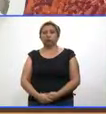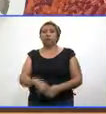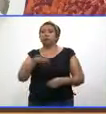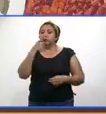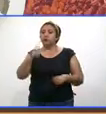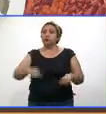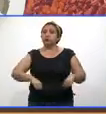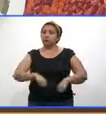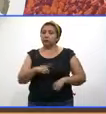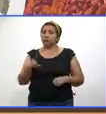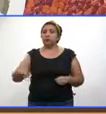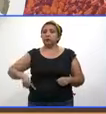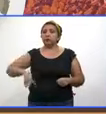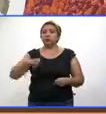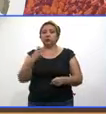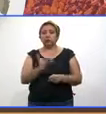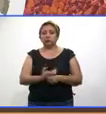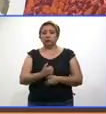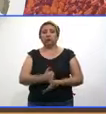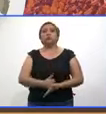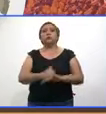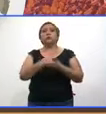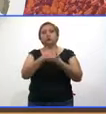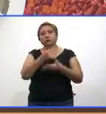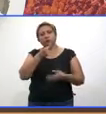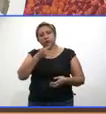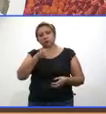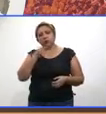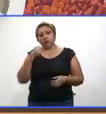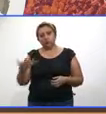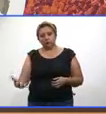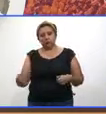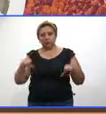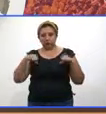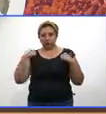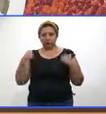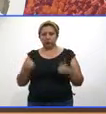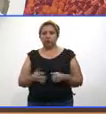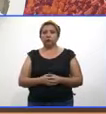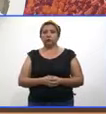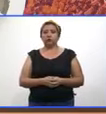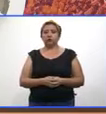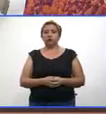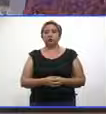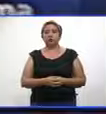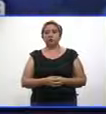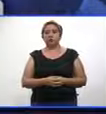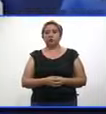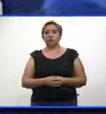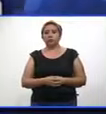Resaltan acciones del gobierno del estado a favor de las niñas, niños y adolescentes.